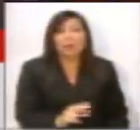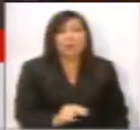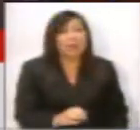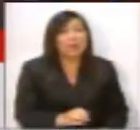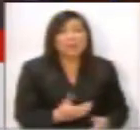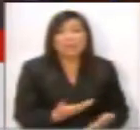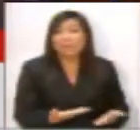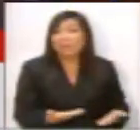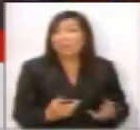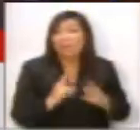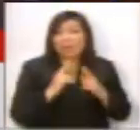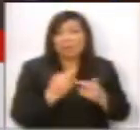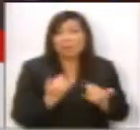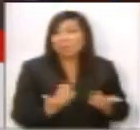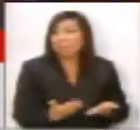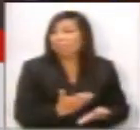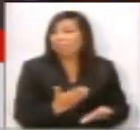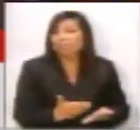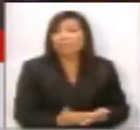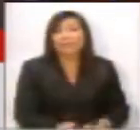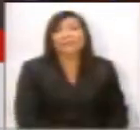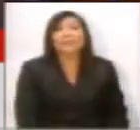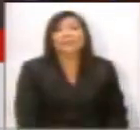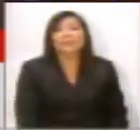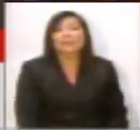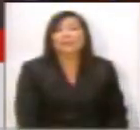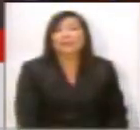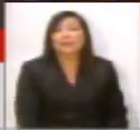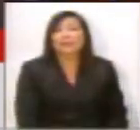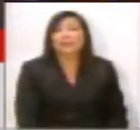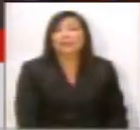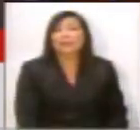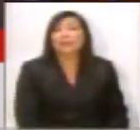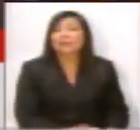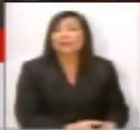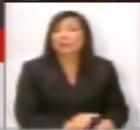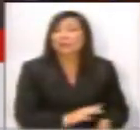hagamos eso, no resolvamos eso, vamos a tener